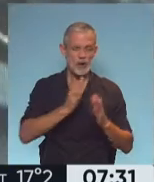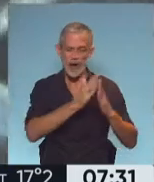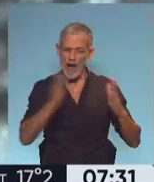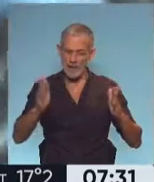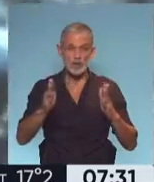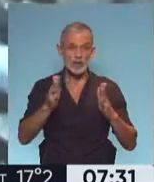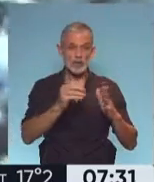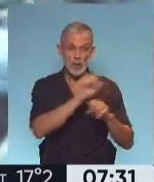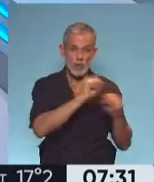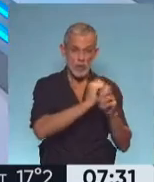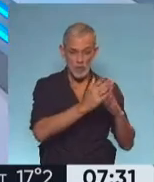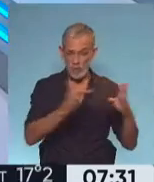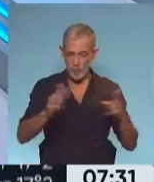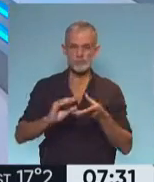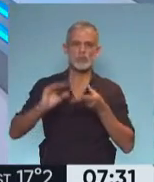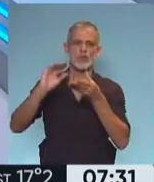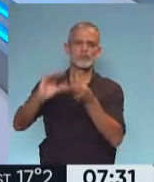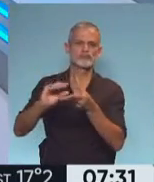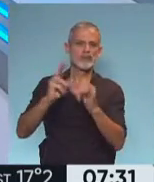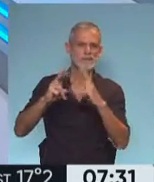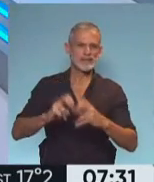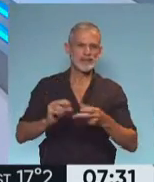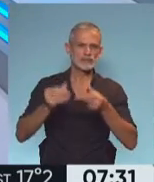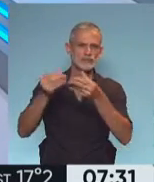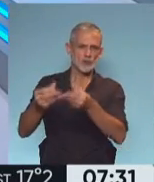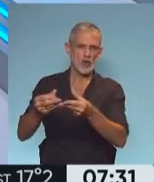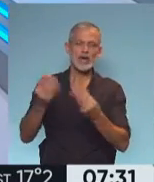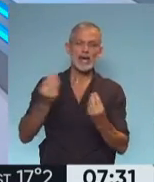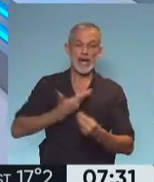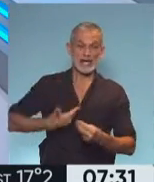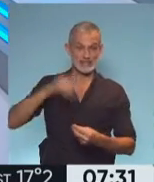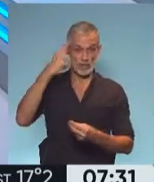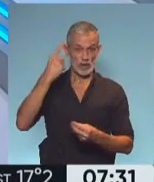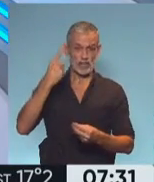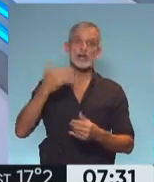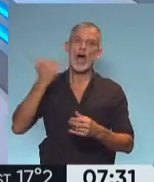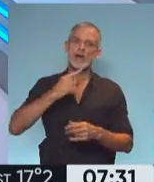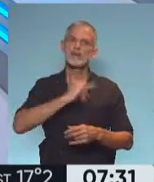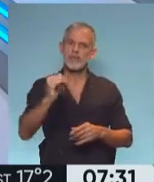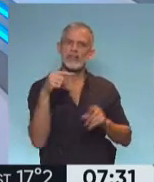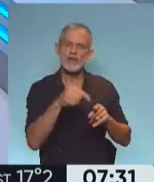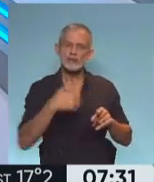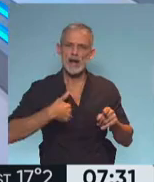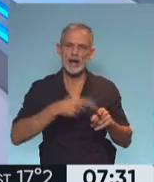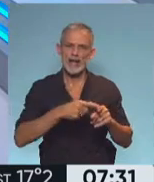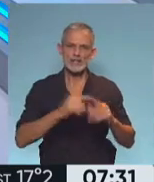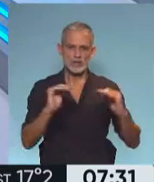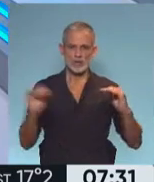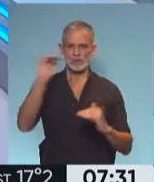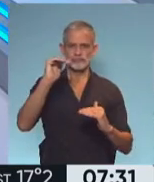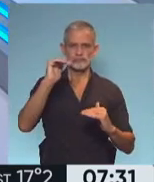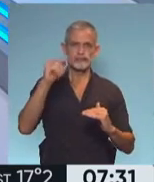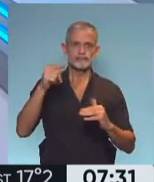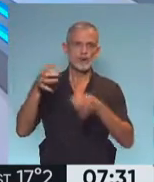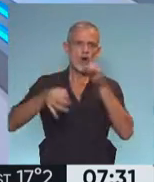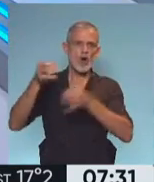esto que llegue la causa a la corte interamericana derechos humanos que el estado argentino está demandado ante el organismo supranacional la corte